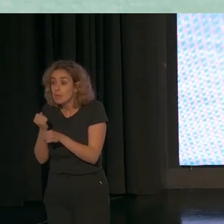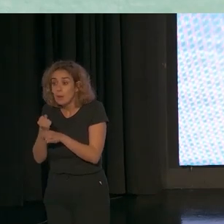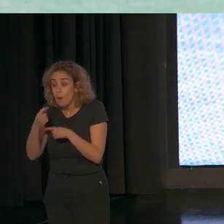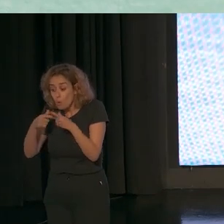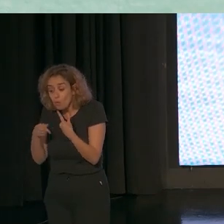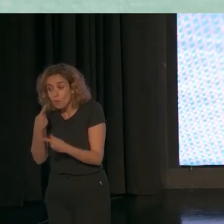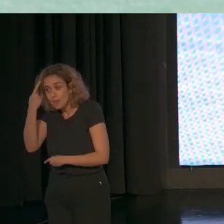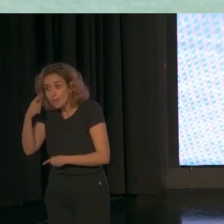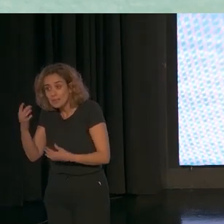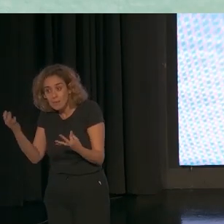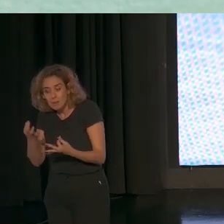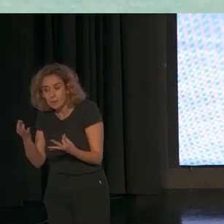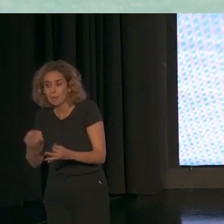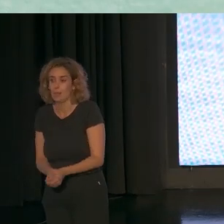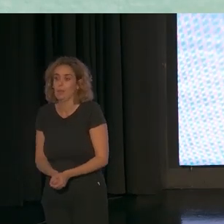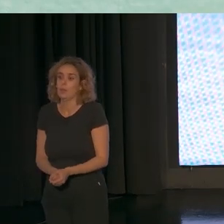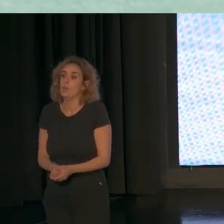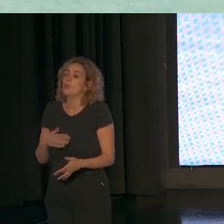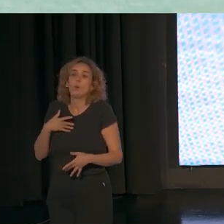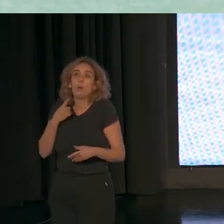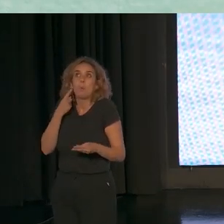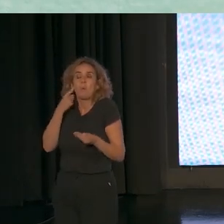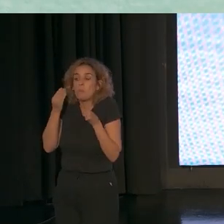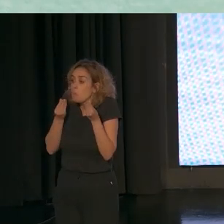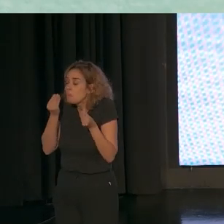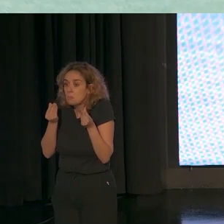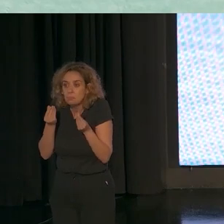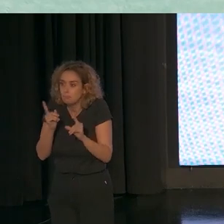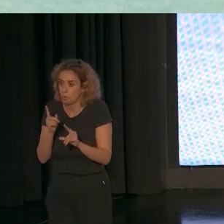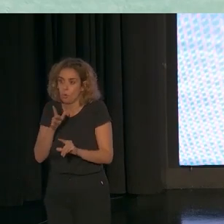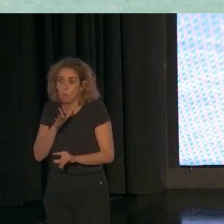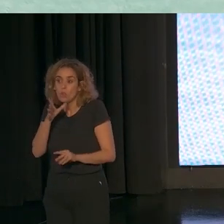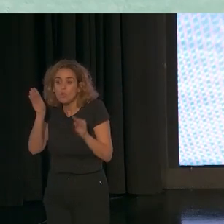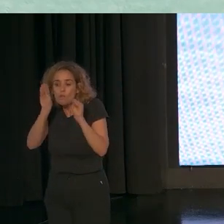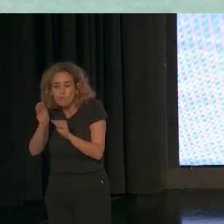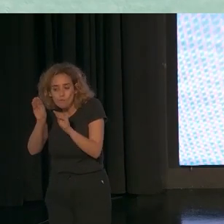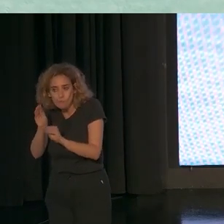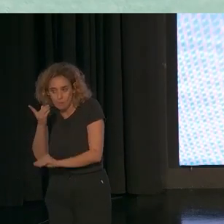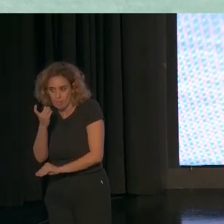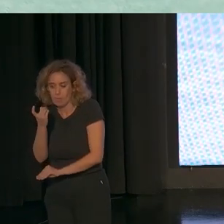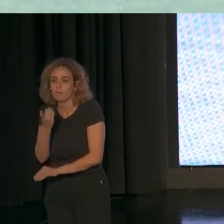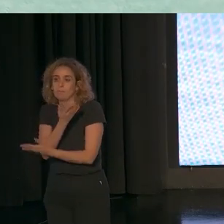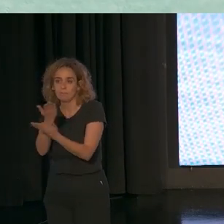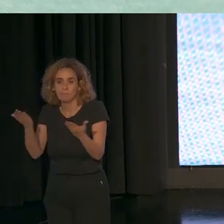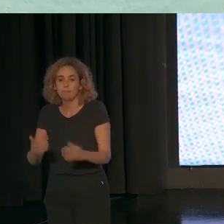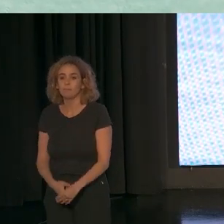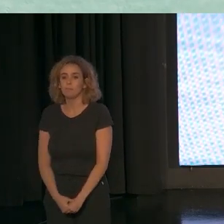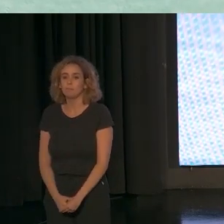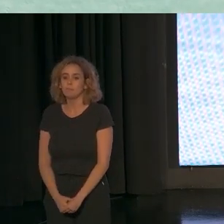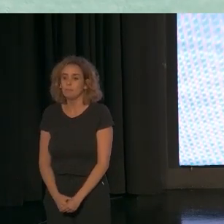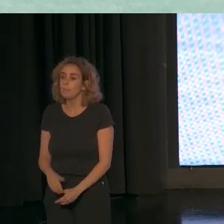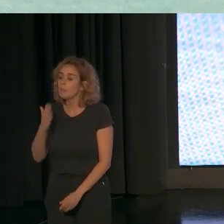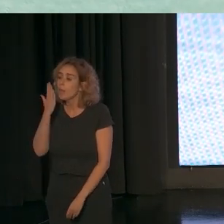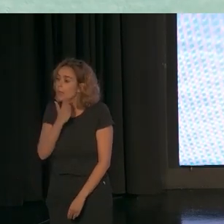familia no puede ir solamente con su intuición para eso tenemos todas estas formaciones no bien en en la en la